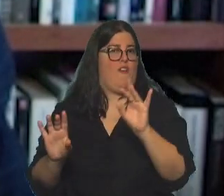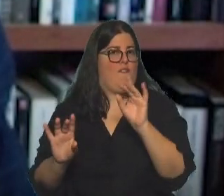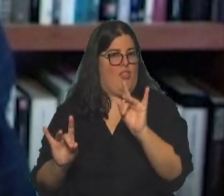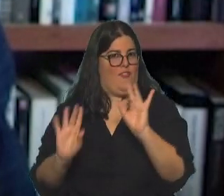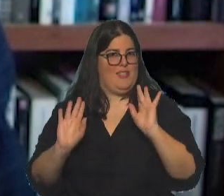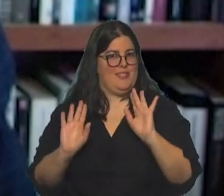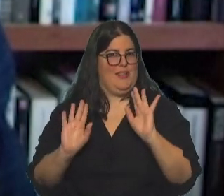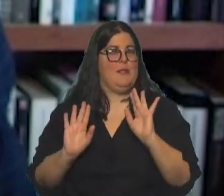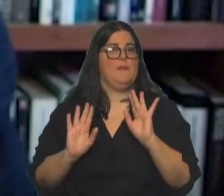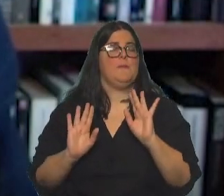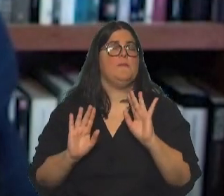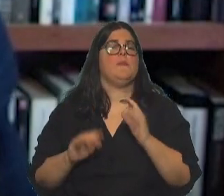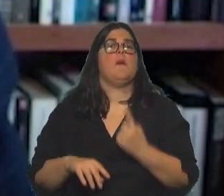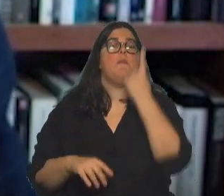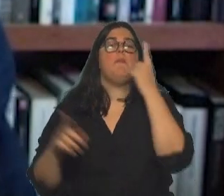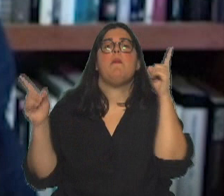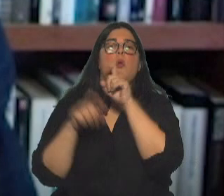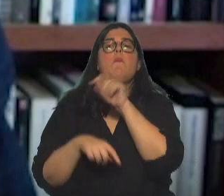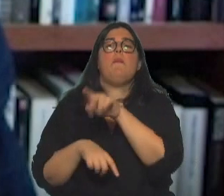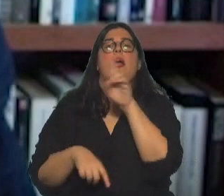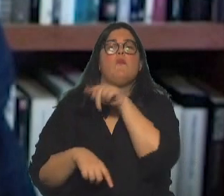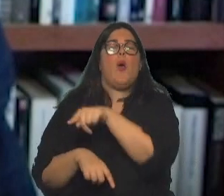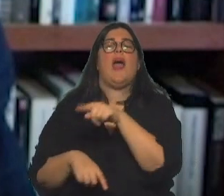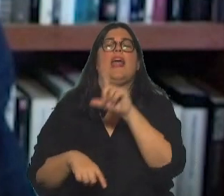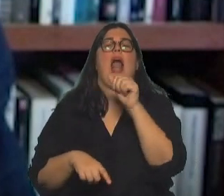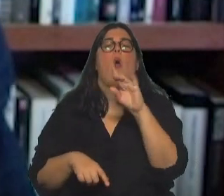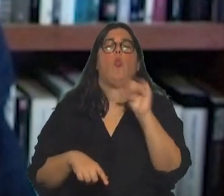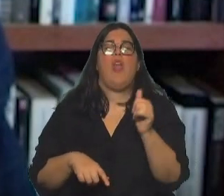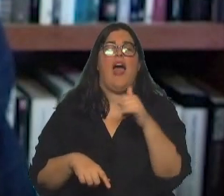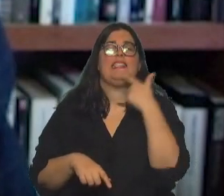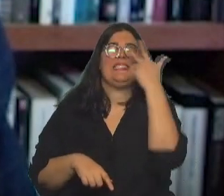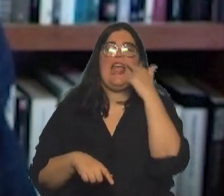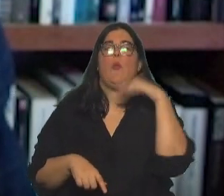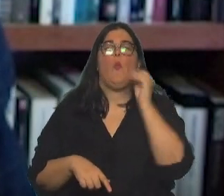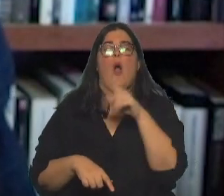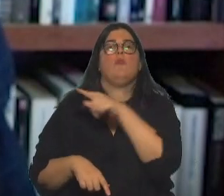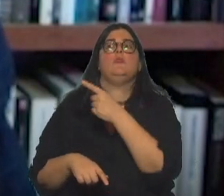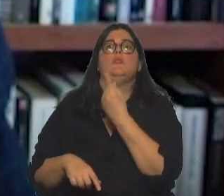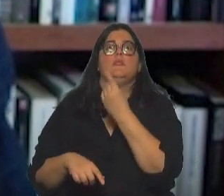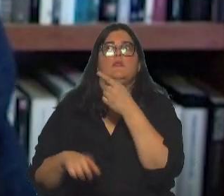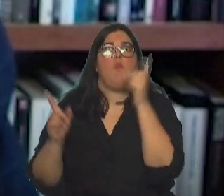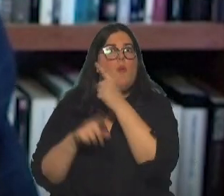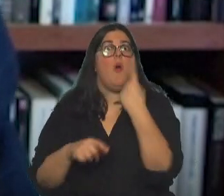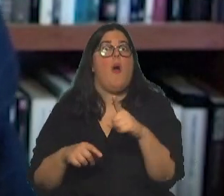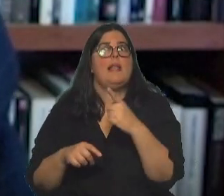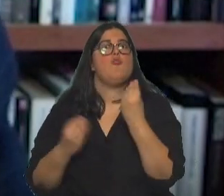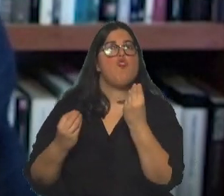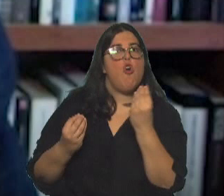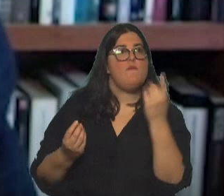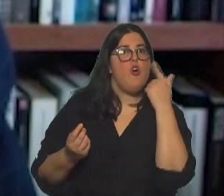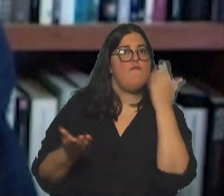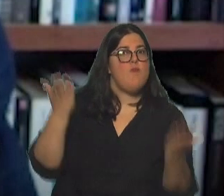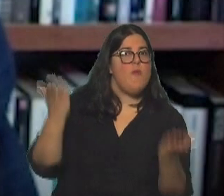tiene la doctora Claudia Sheinbaum será cómo sustituir, cómo llenar el espacio, los comparativos que